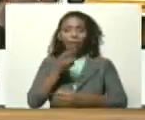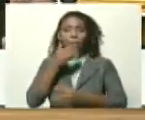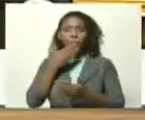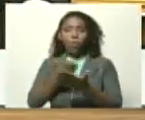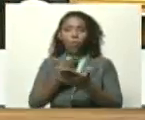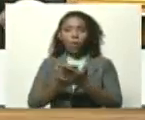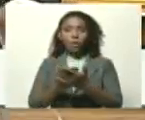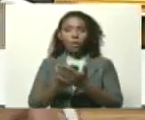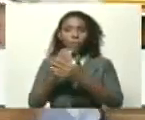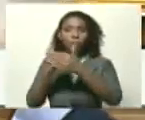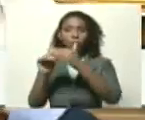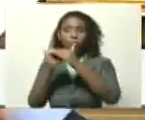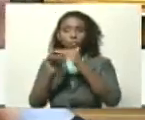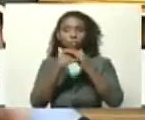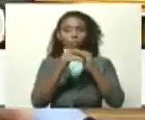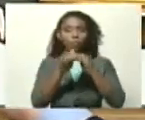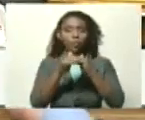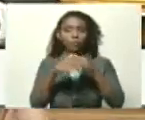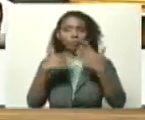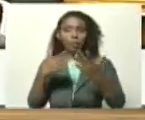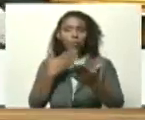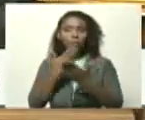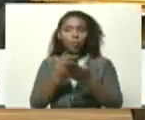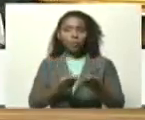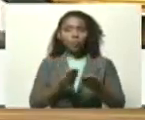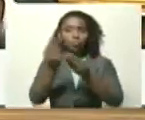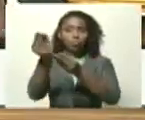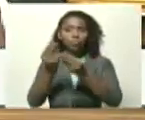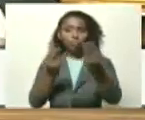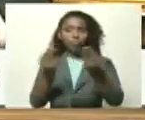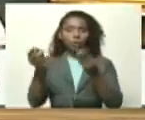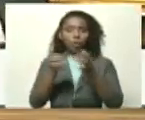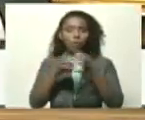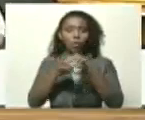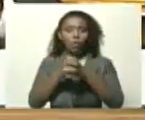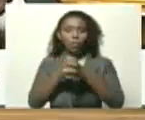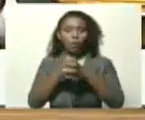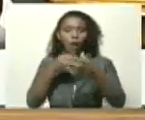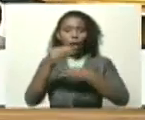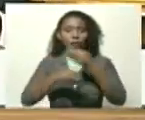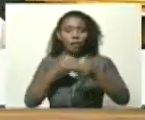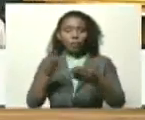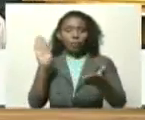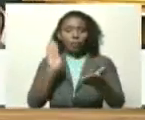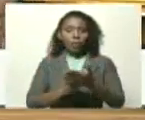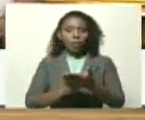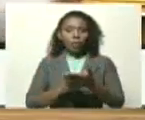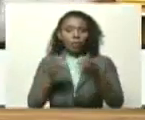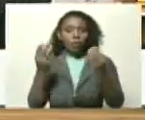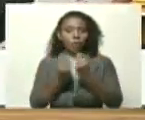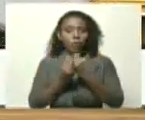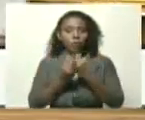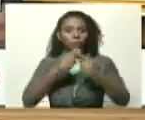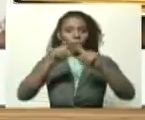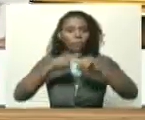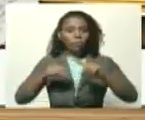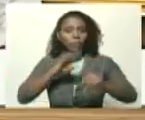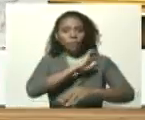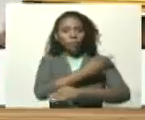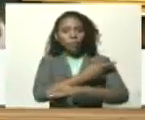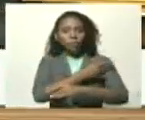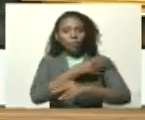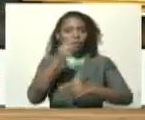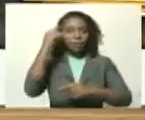manera perentoria a los efectos de que podamos conformar las comisiones y establecer junto con los distintos poderes las